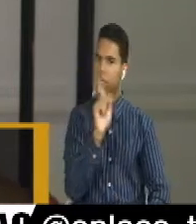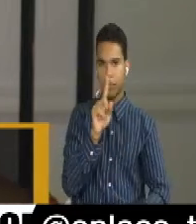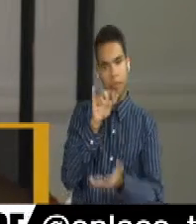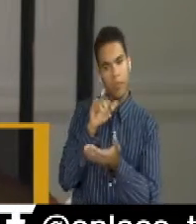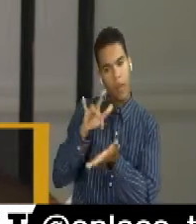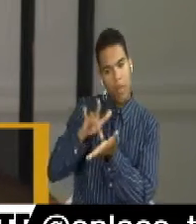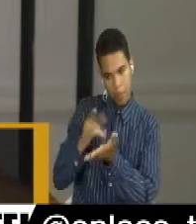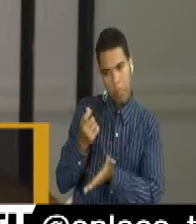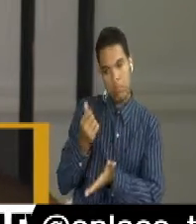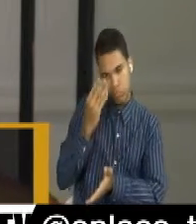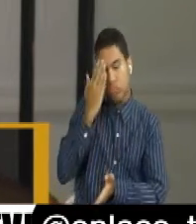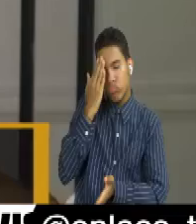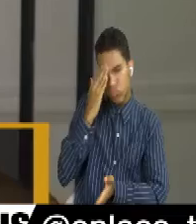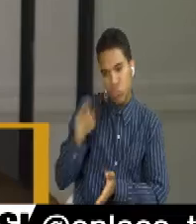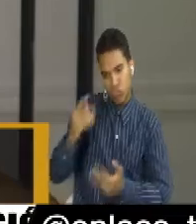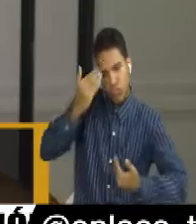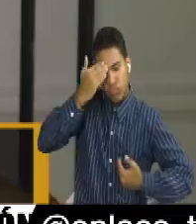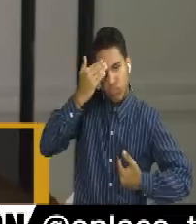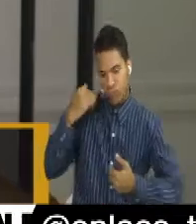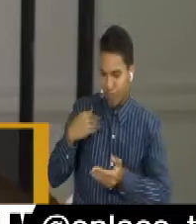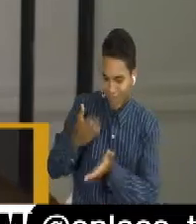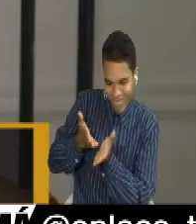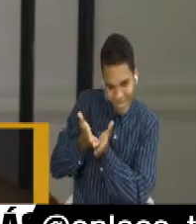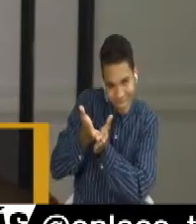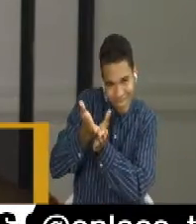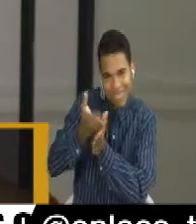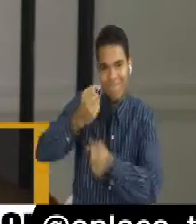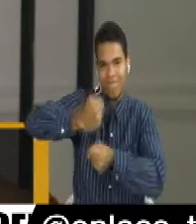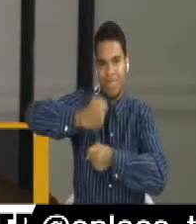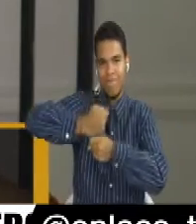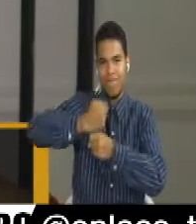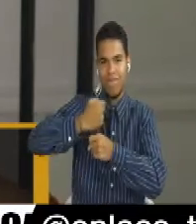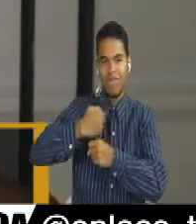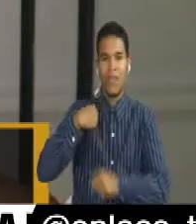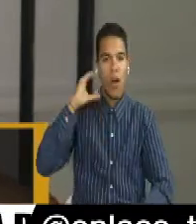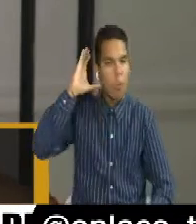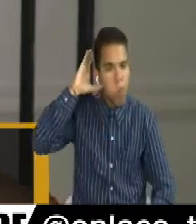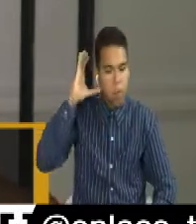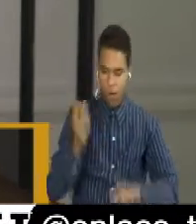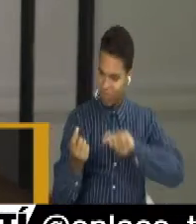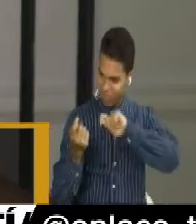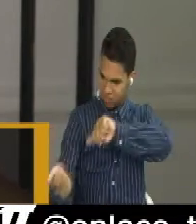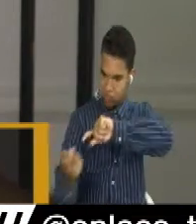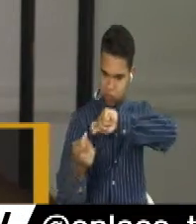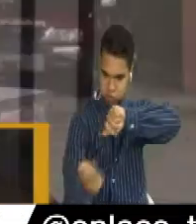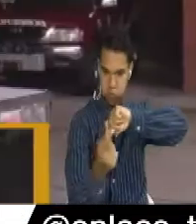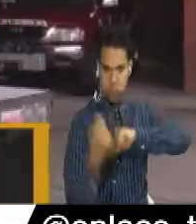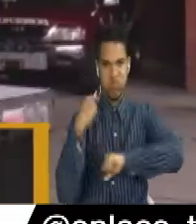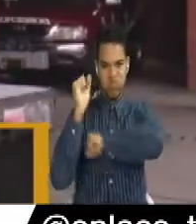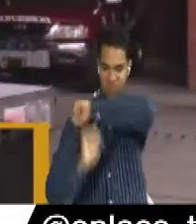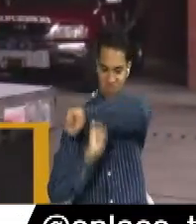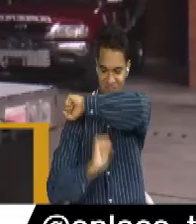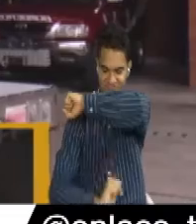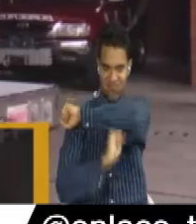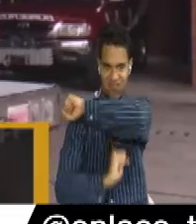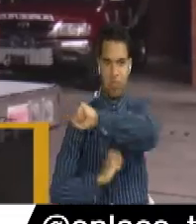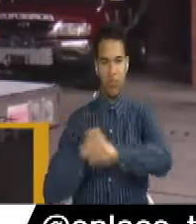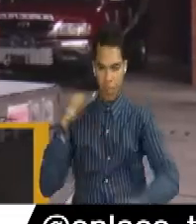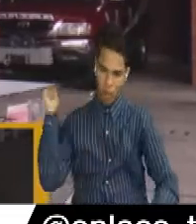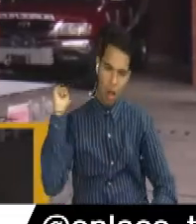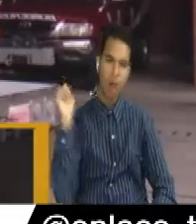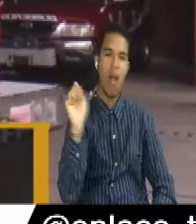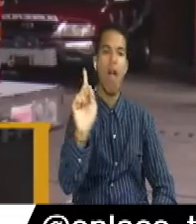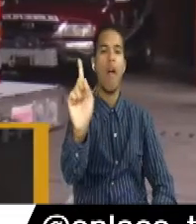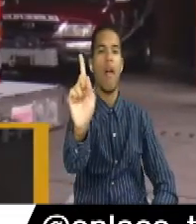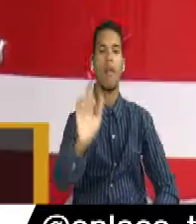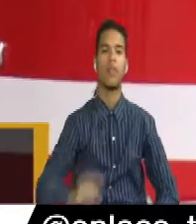gracias a los proveedores que nos han tenido demasiada paciencia, pero sigue el Cuerpo Bomberos Voluntarios fuerte como siempre lo ha sido. La demora en estos pagos obedecía